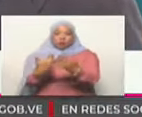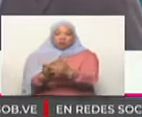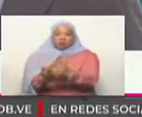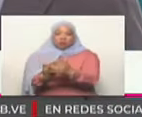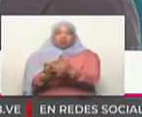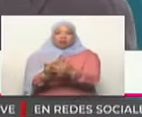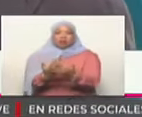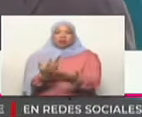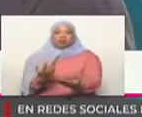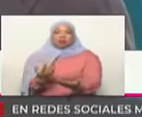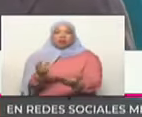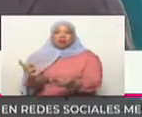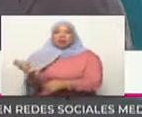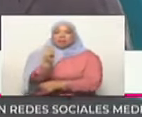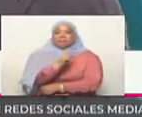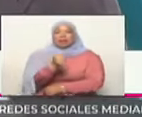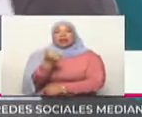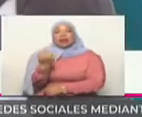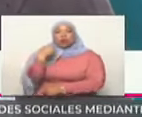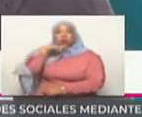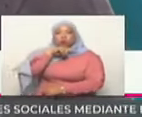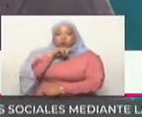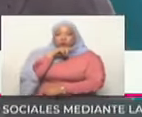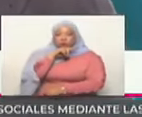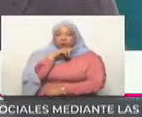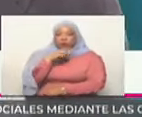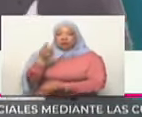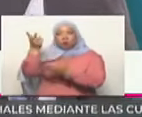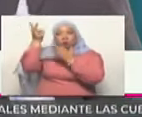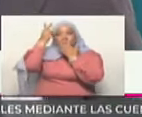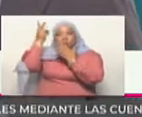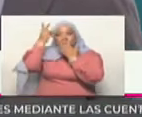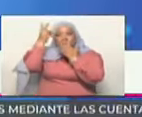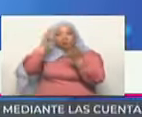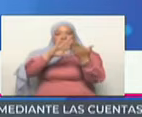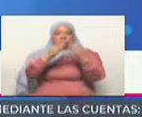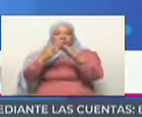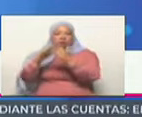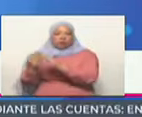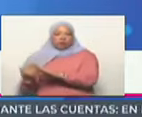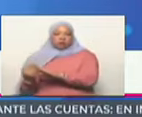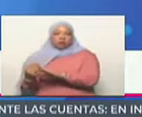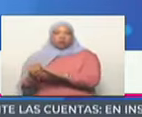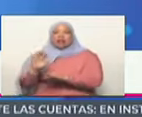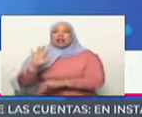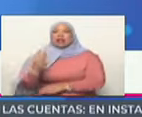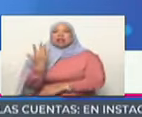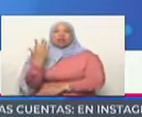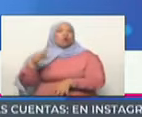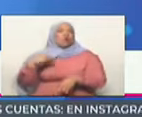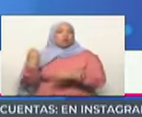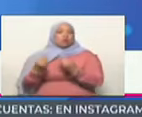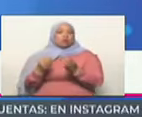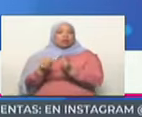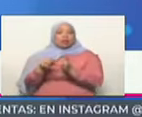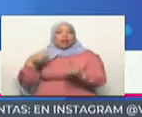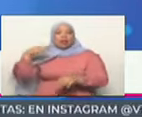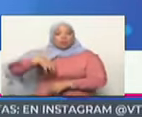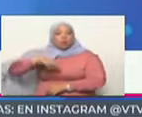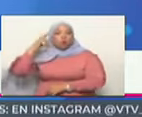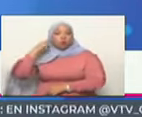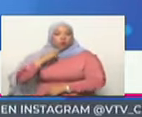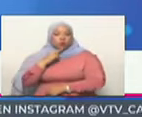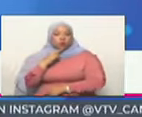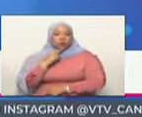el mes de la resistencia indígena y la descolonización. ¿Dónde fue este quinto capítulo del festival? En el estado Bolívar, de donde